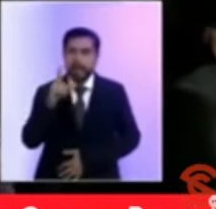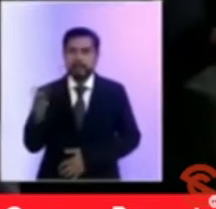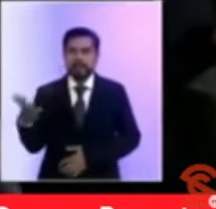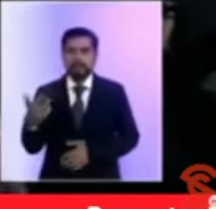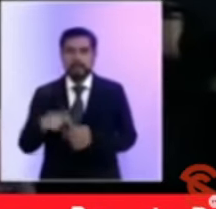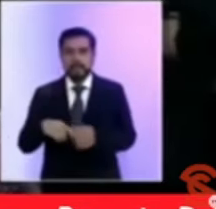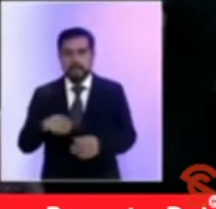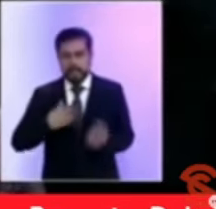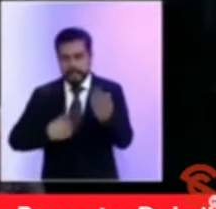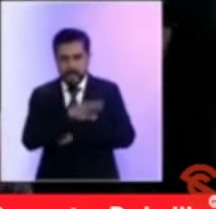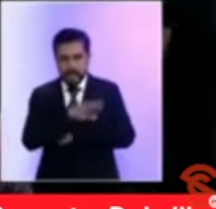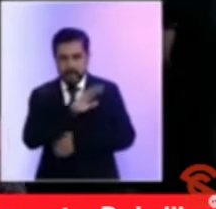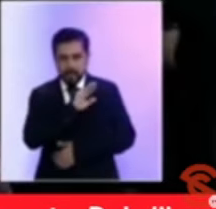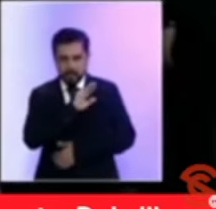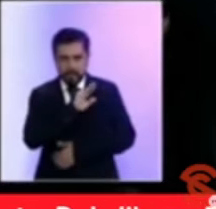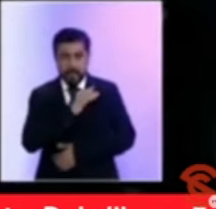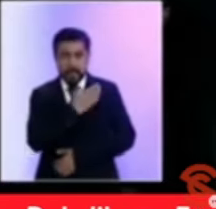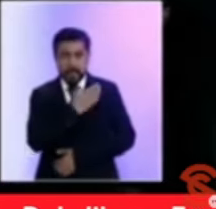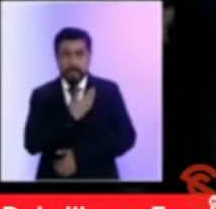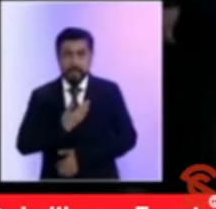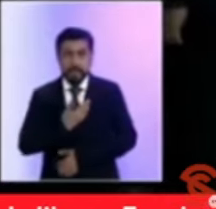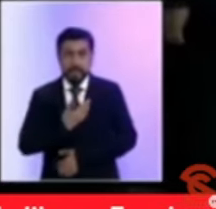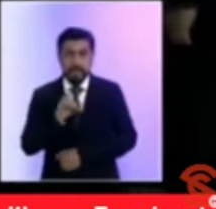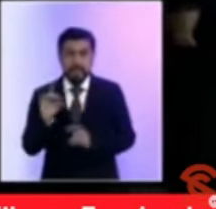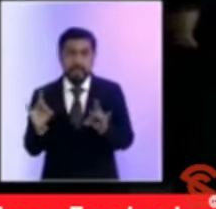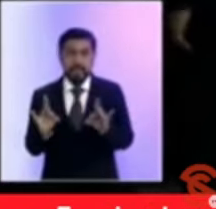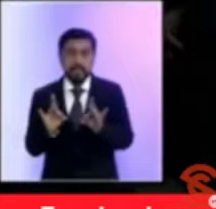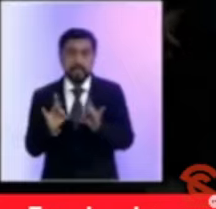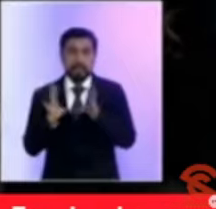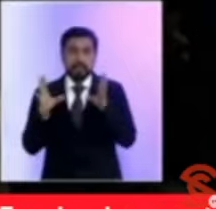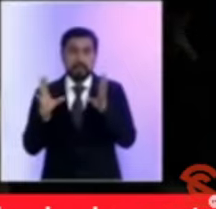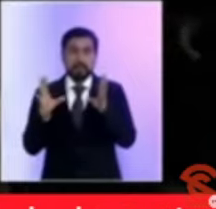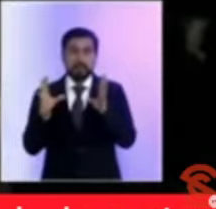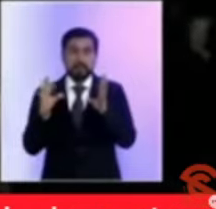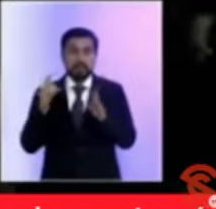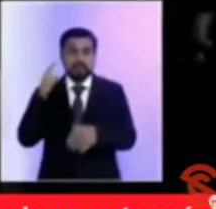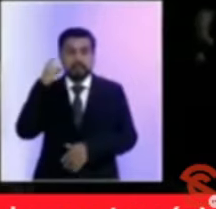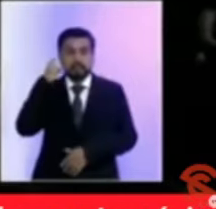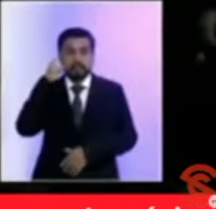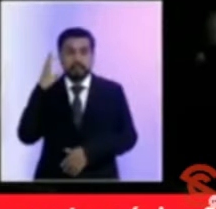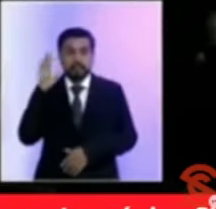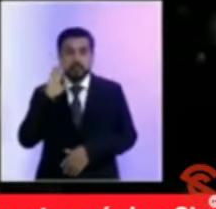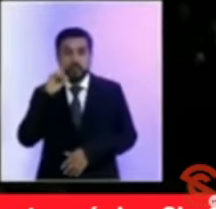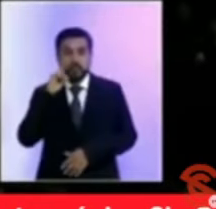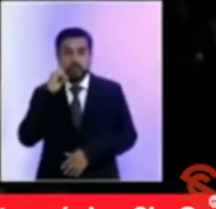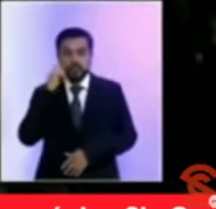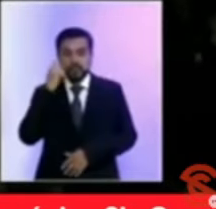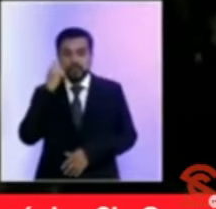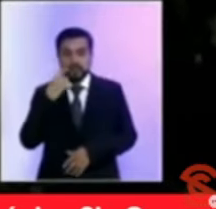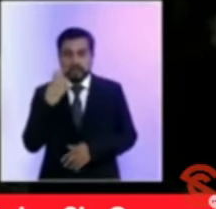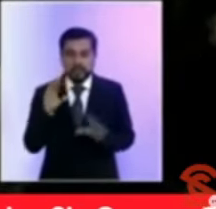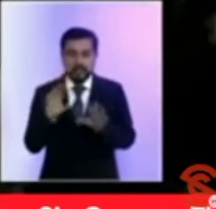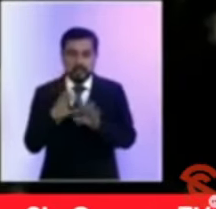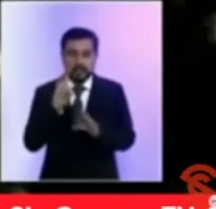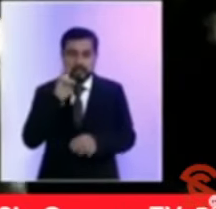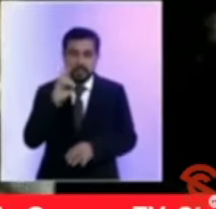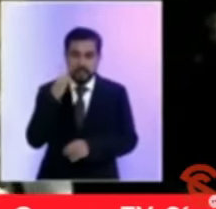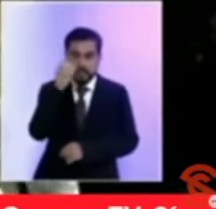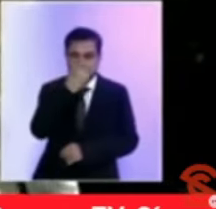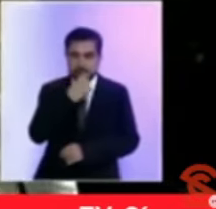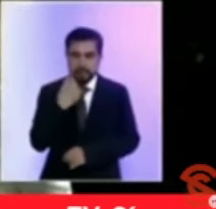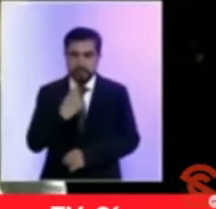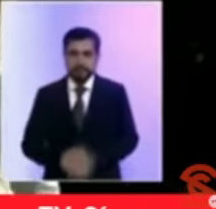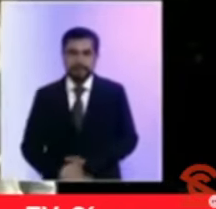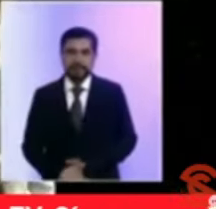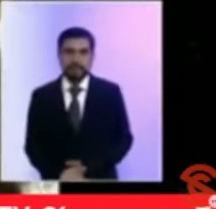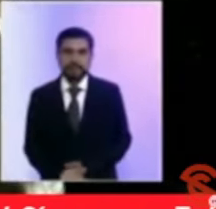no lo pierda usted de vista eh una como lo mencionaba mi compañero Vicente Serrano una toma una declaratoria